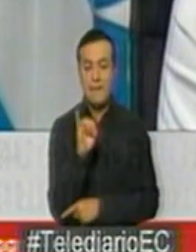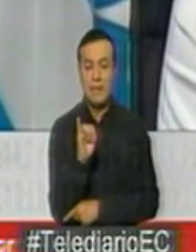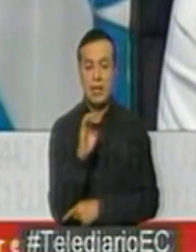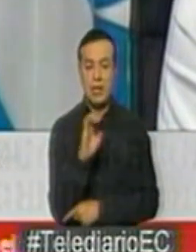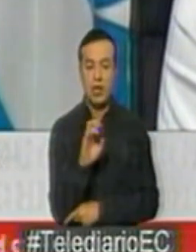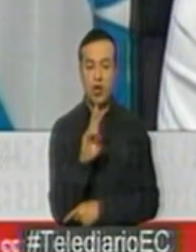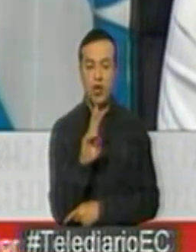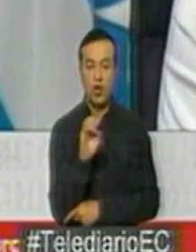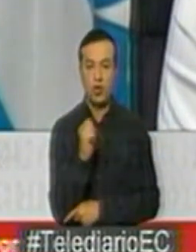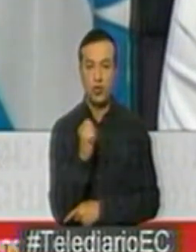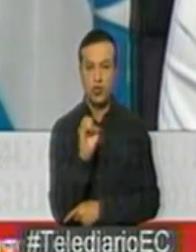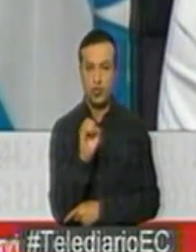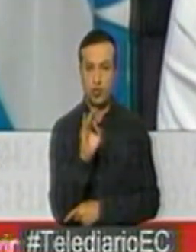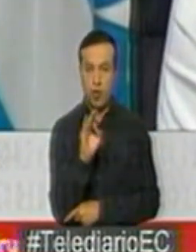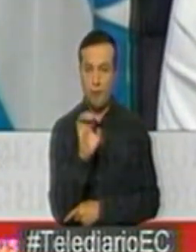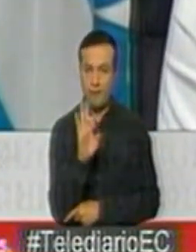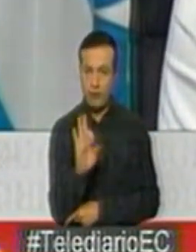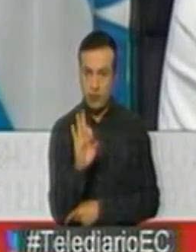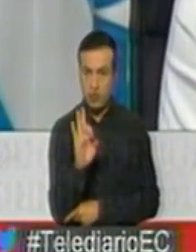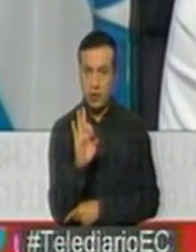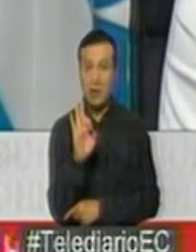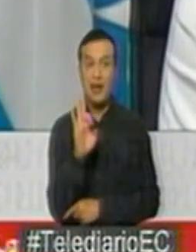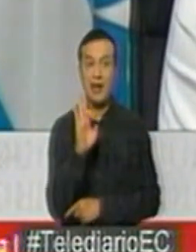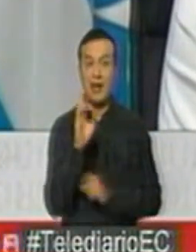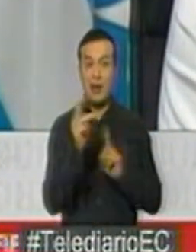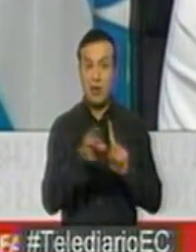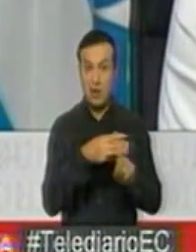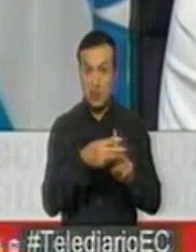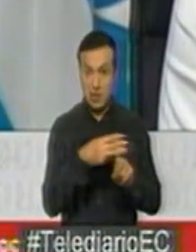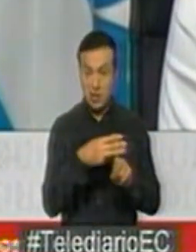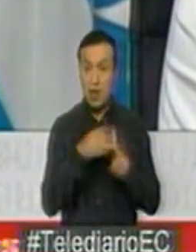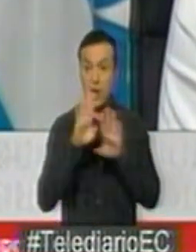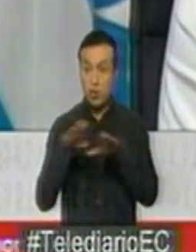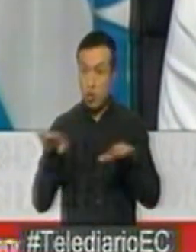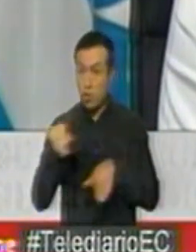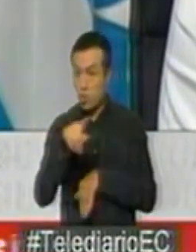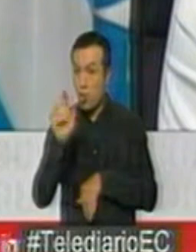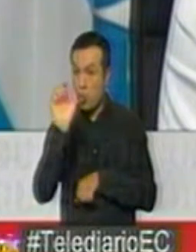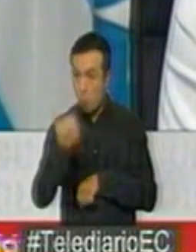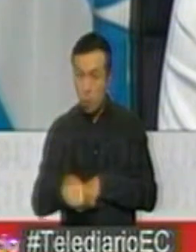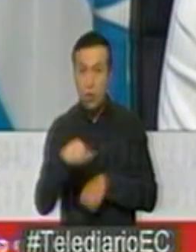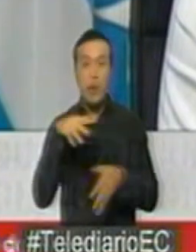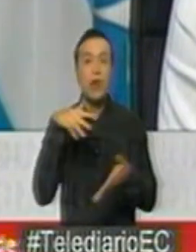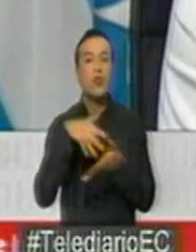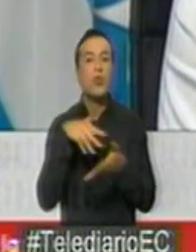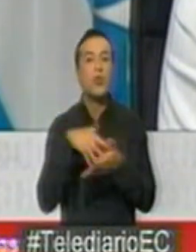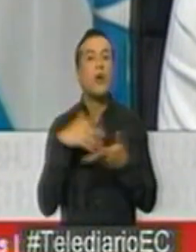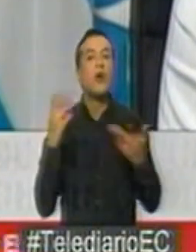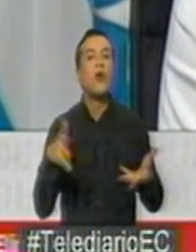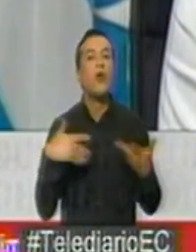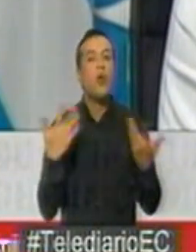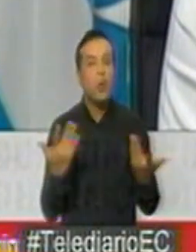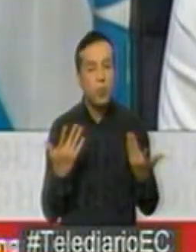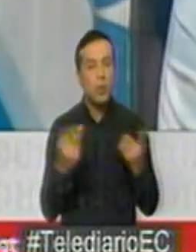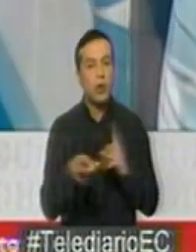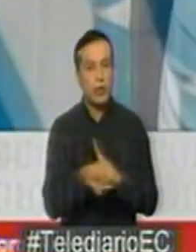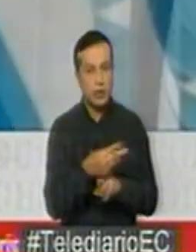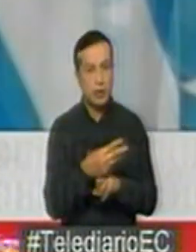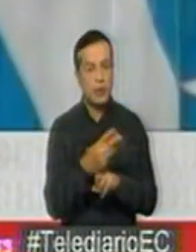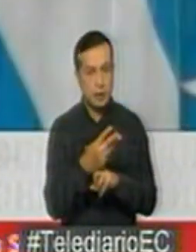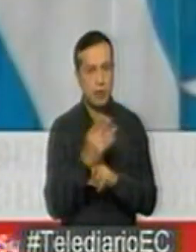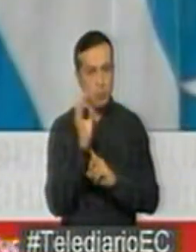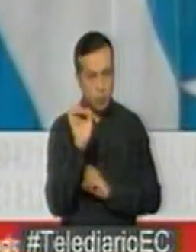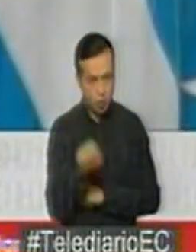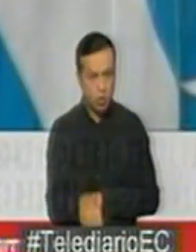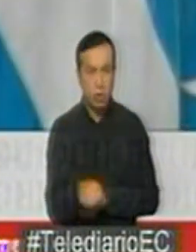una plataforma para que los estudiantes puedan seguir recibiendo sus clases de manera virtual. Hemos